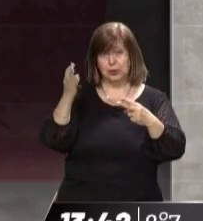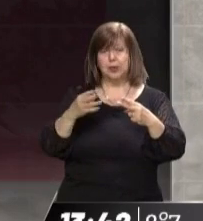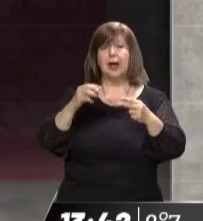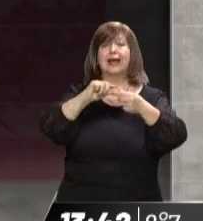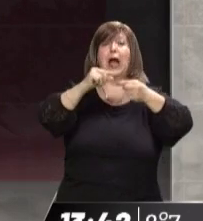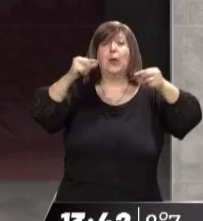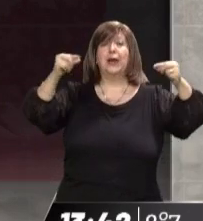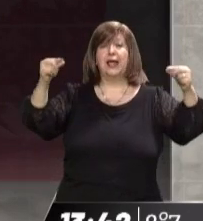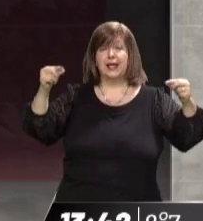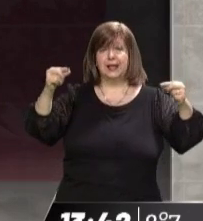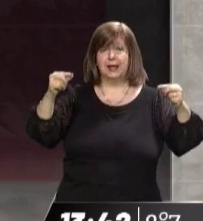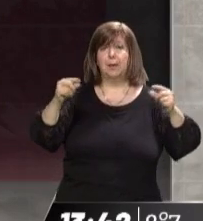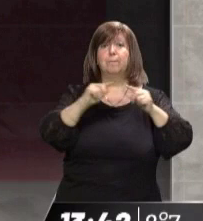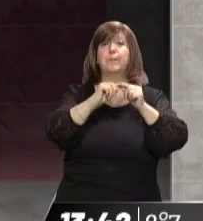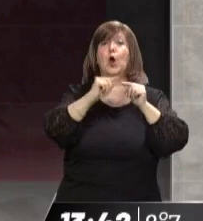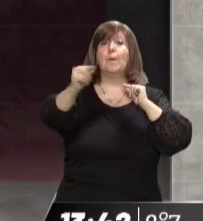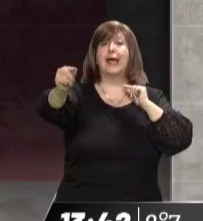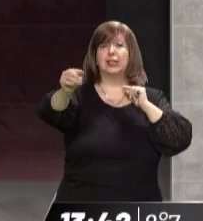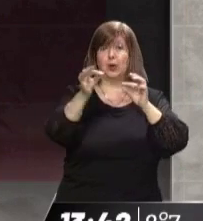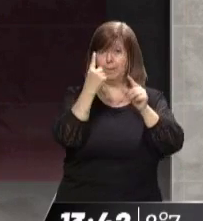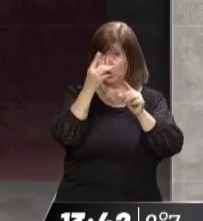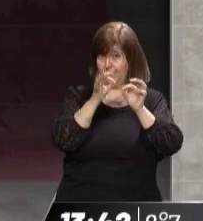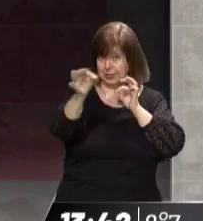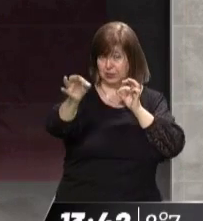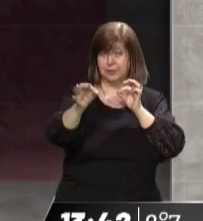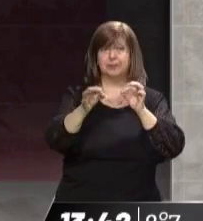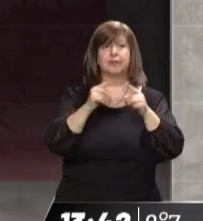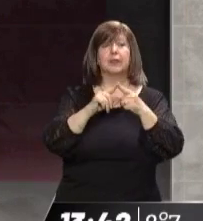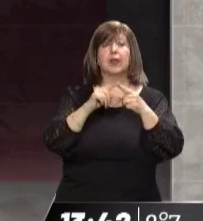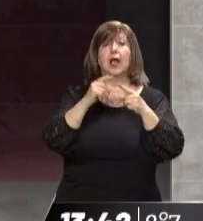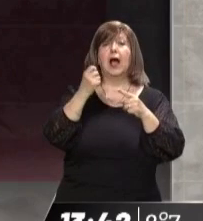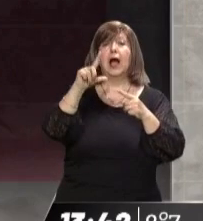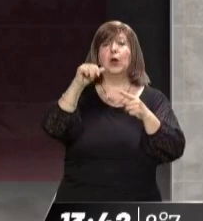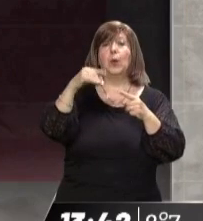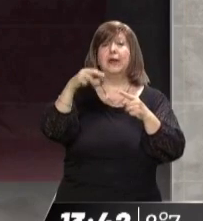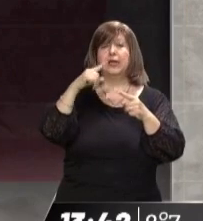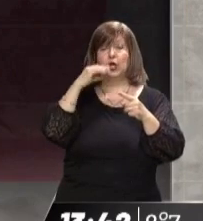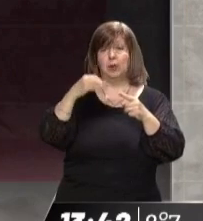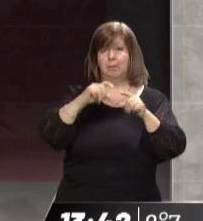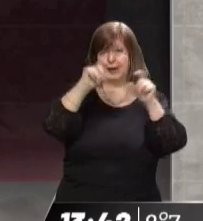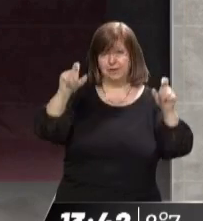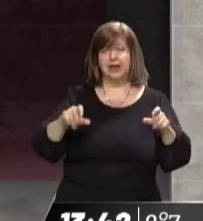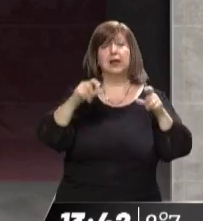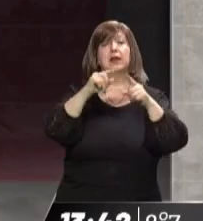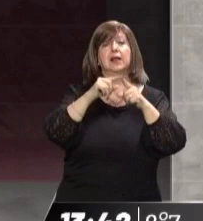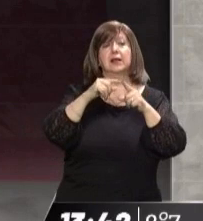71,64% fue el incremento por metro. Impresionante. El perfil de aluminio, un perfil,